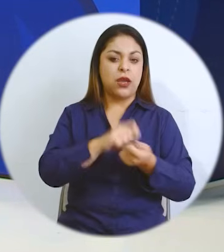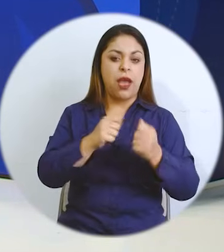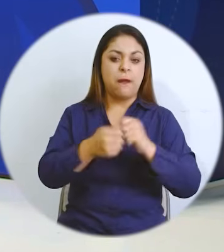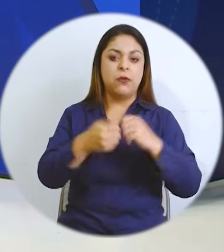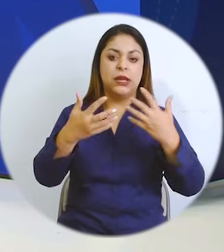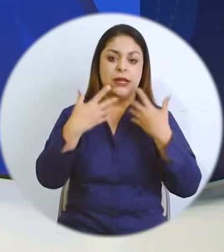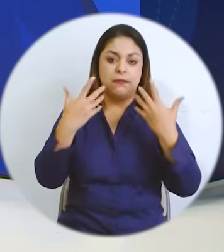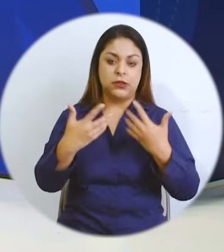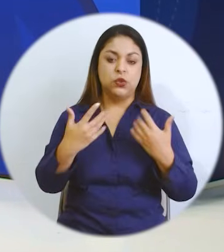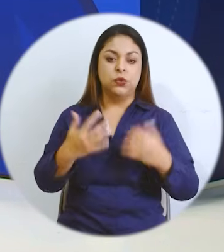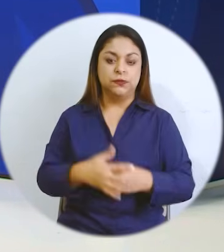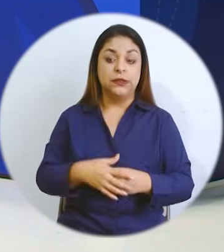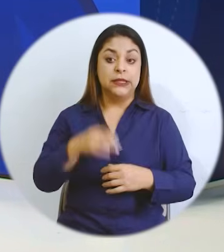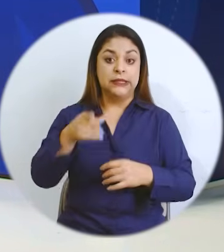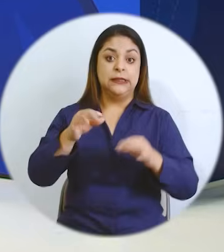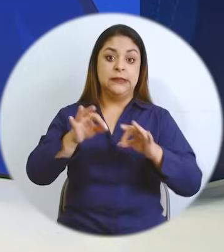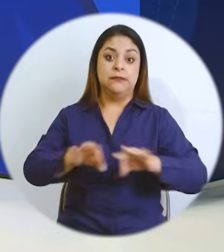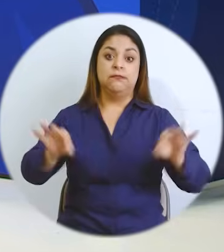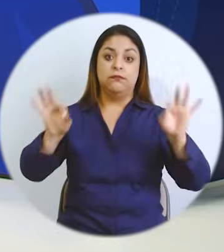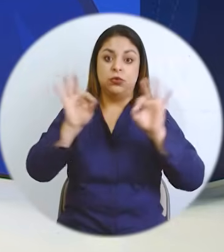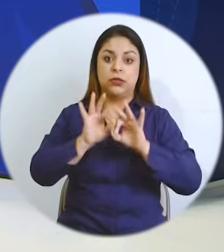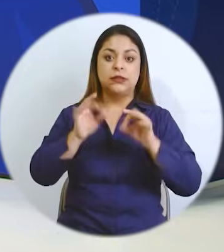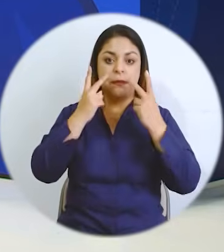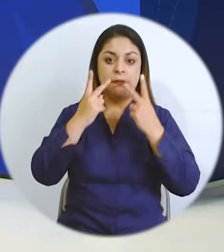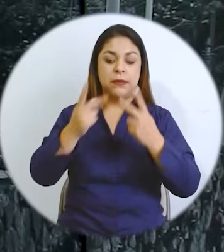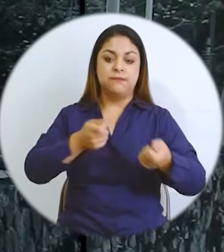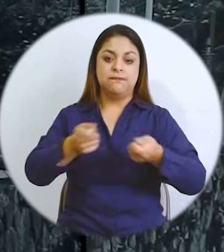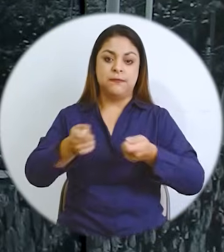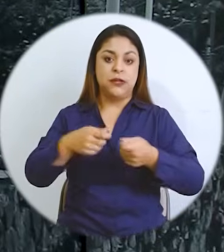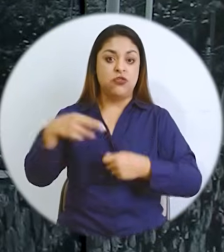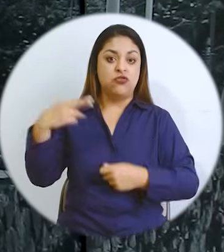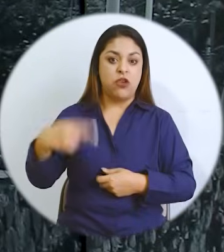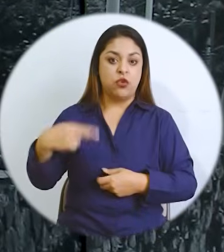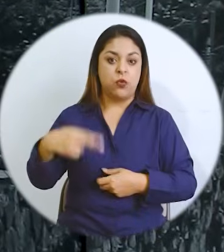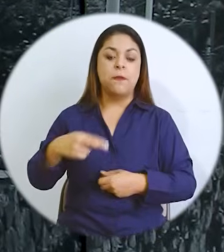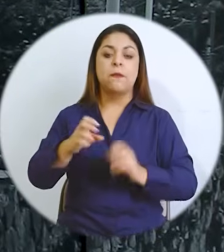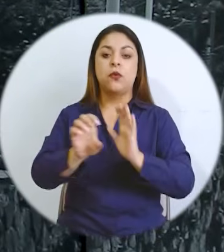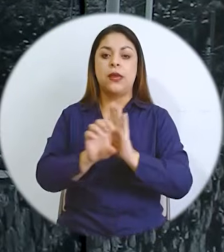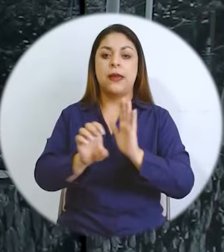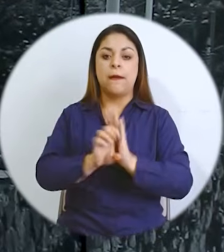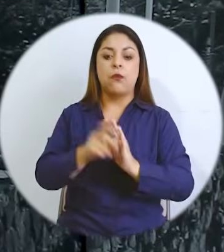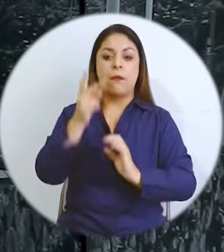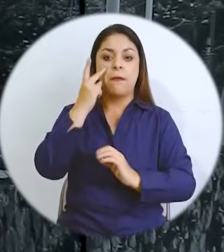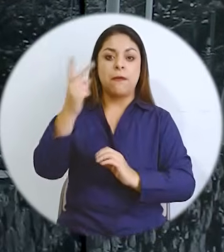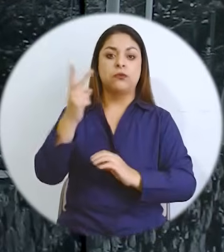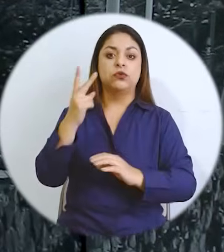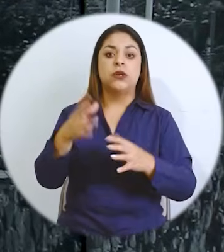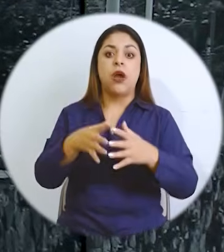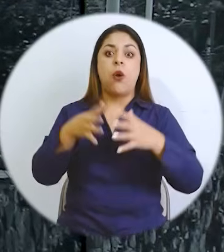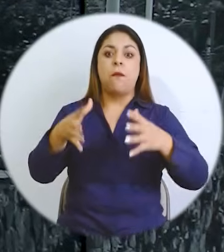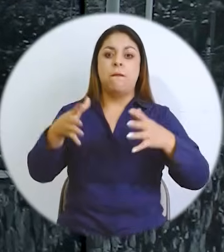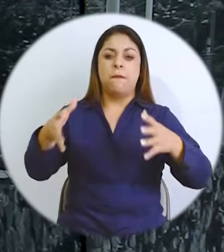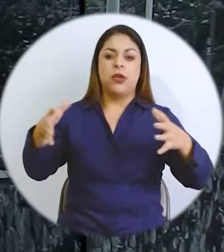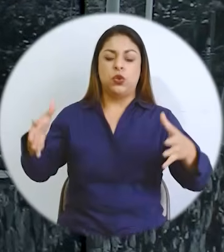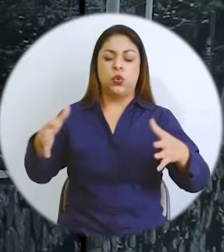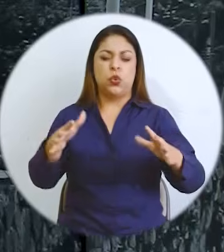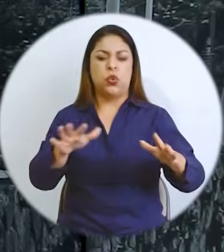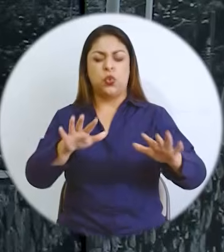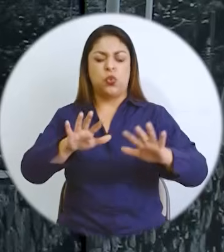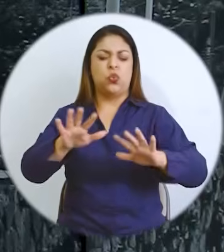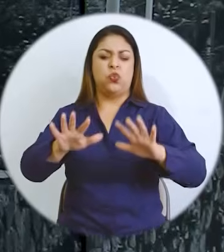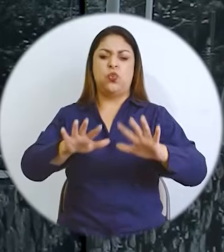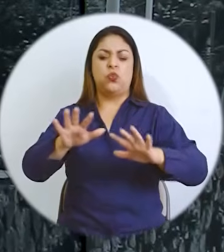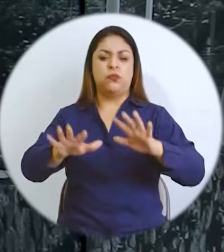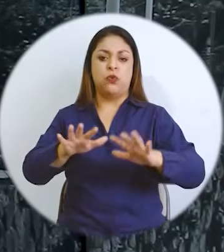también los efectos del cambio climático y la variabilidad, como lo estábamos mencionando, que es importante verlo dentro de la gestión de riesgo. Estamos viendo, por ejemplo, aumentos de